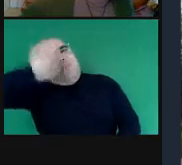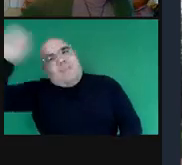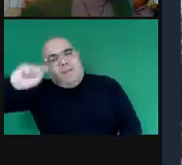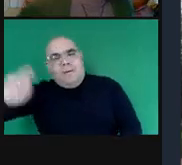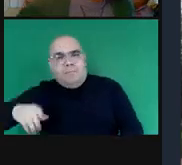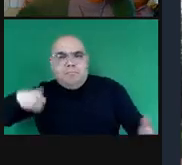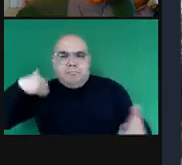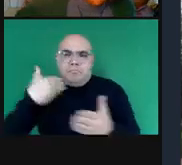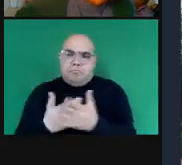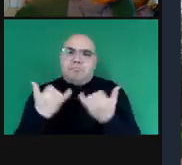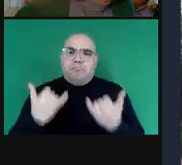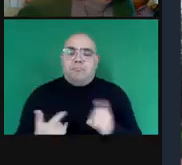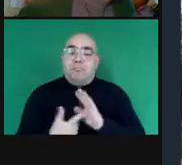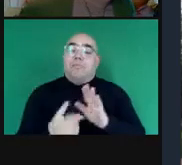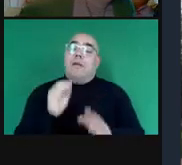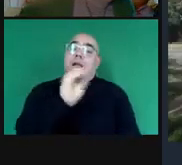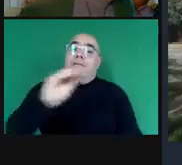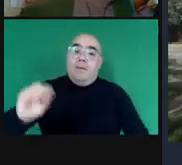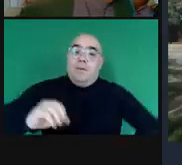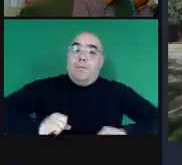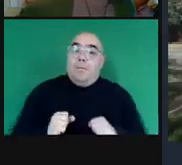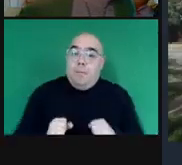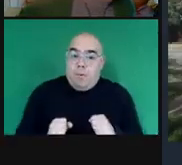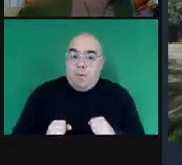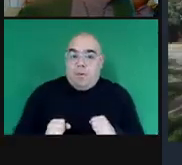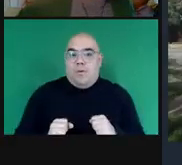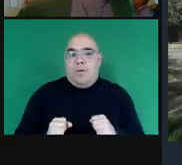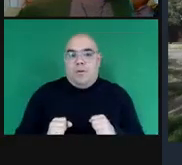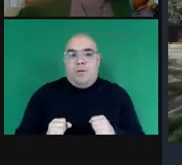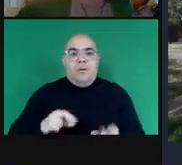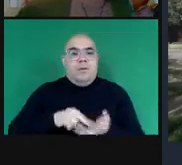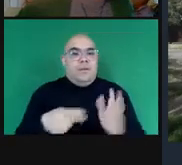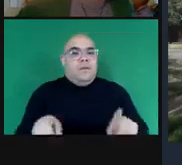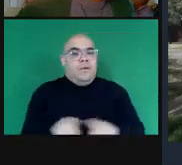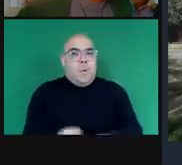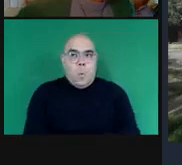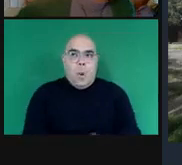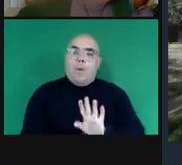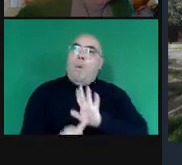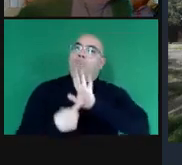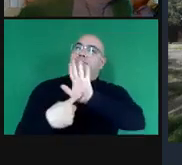siglo y Bogotá no, es una protagonista.